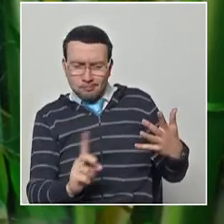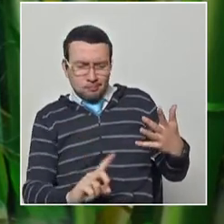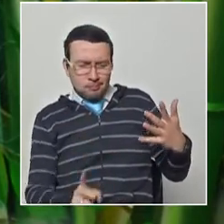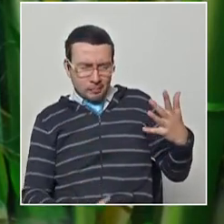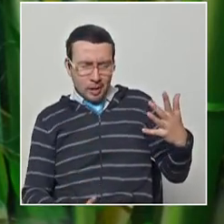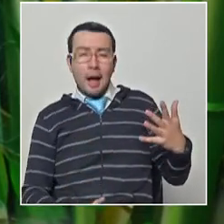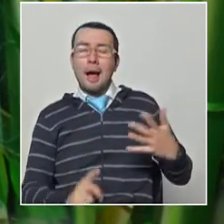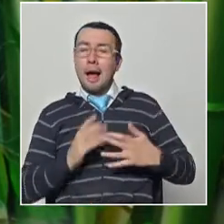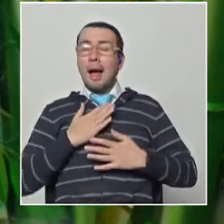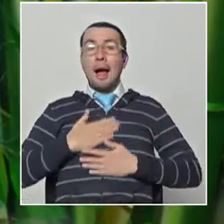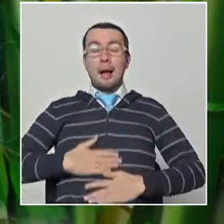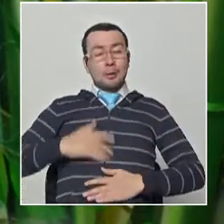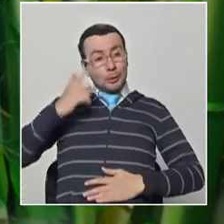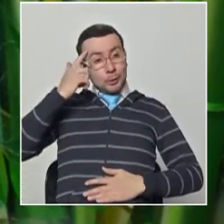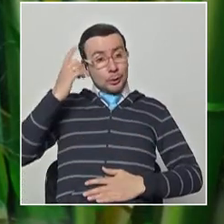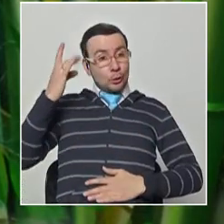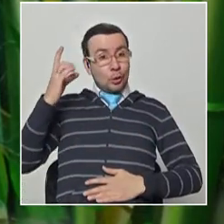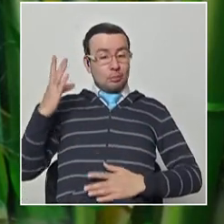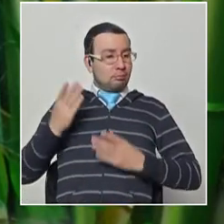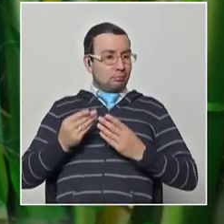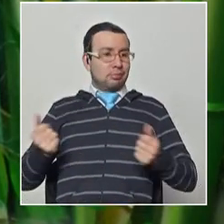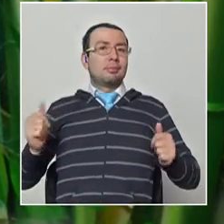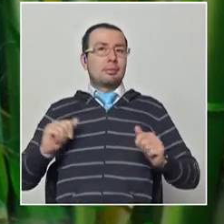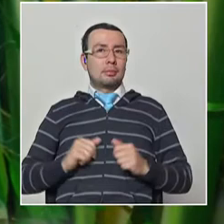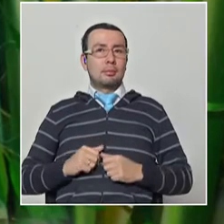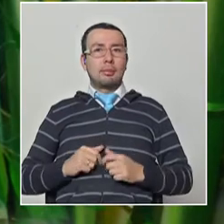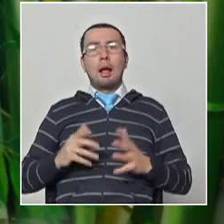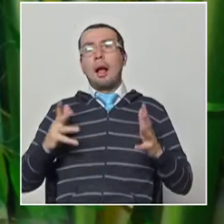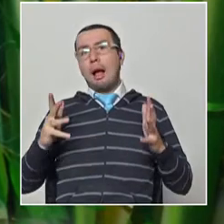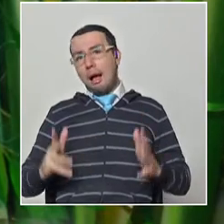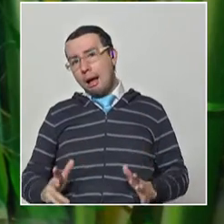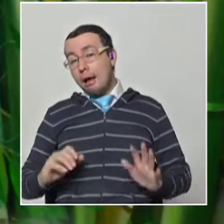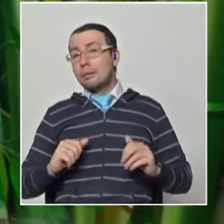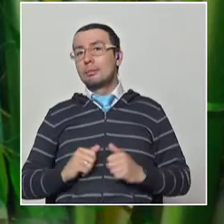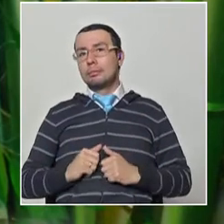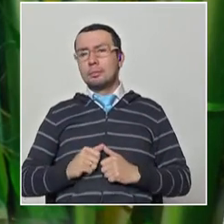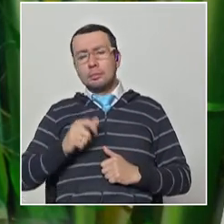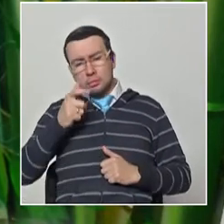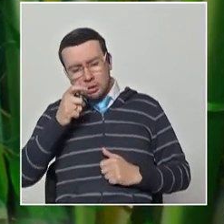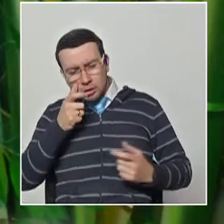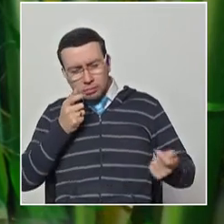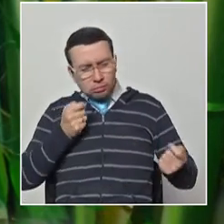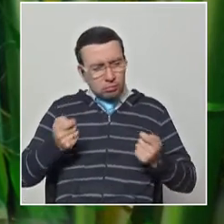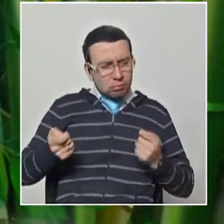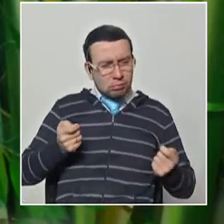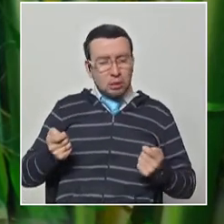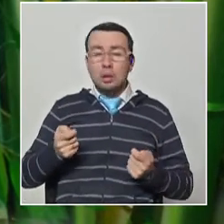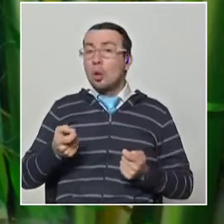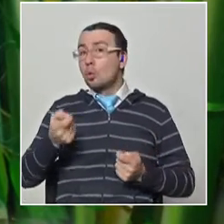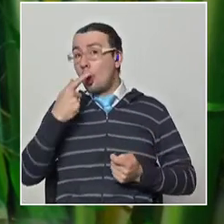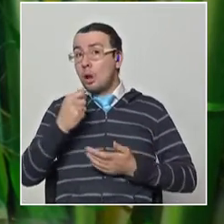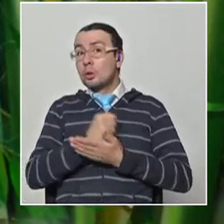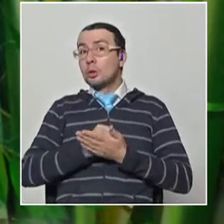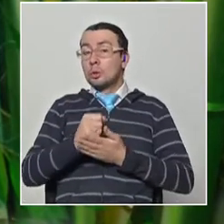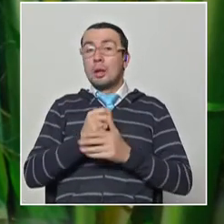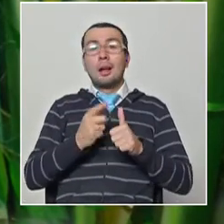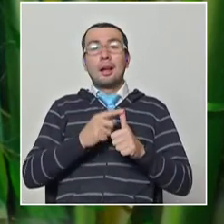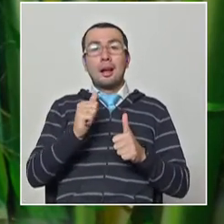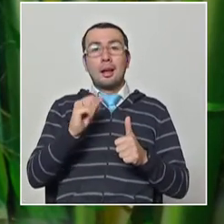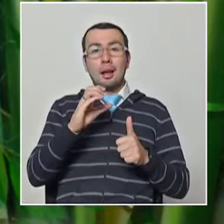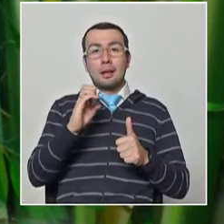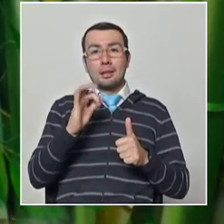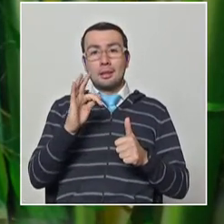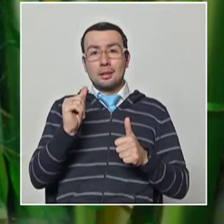tome como si no tuvieran efectos secundarios hay que mirar los efectos secundarios que tienen el acetaminofén en el hígado el dobles